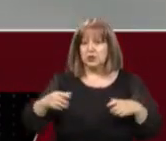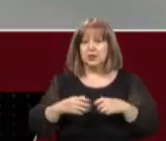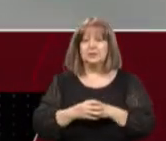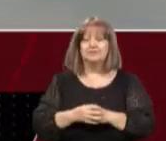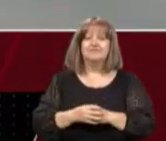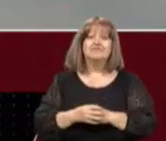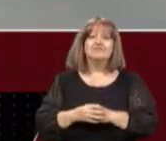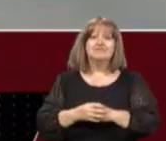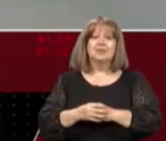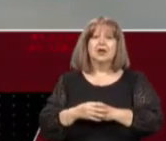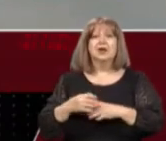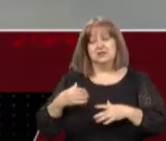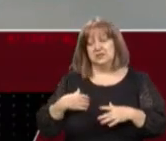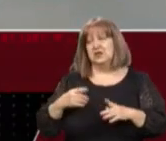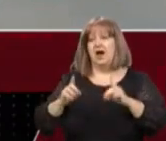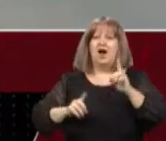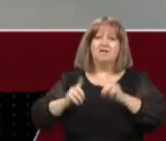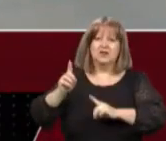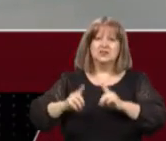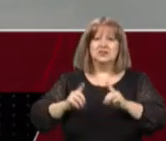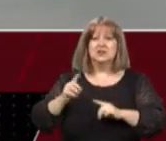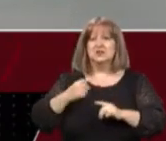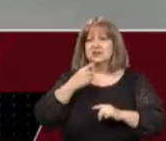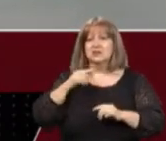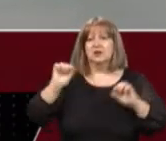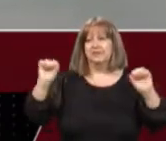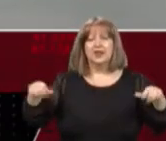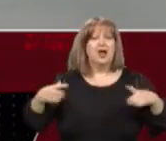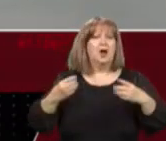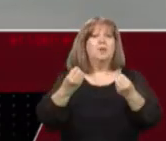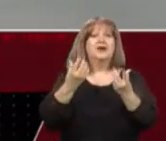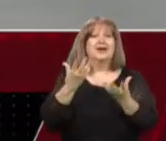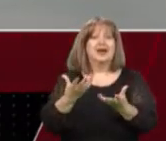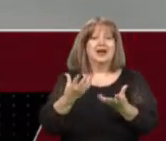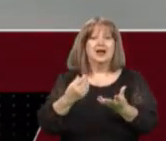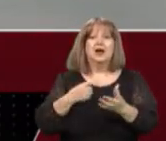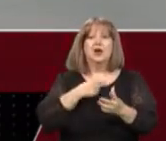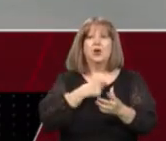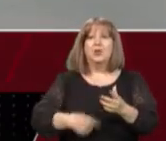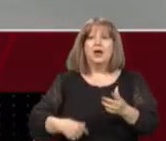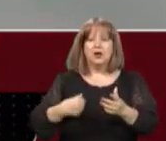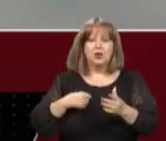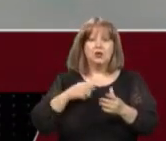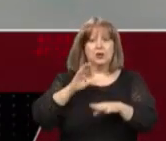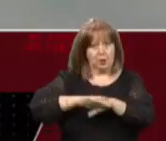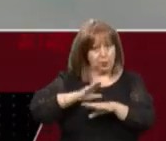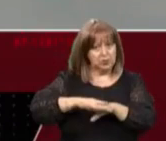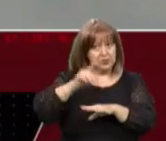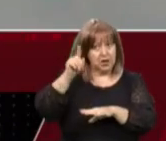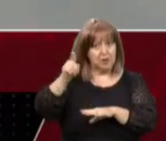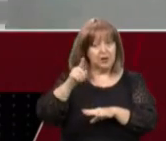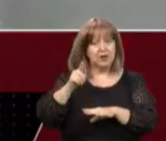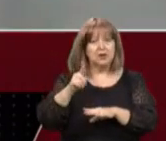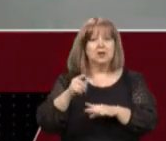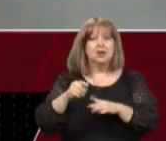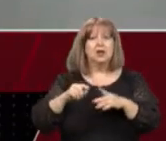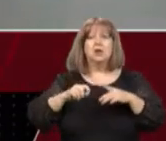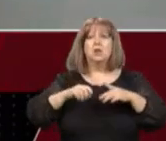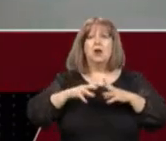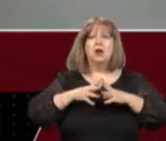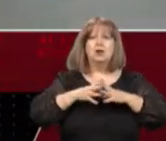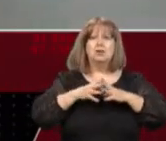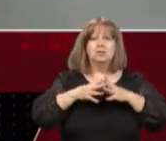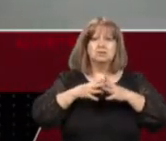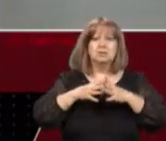Sí, suele, en general. Suele pasar, pero nosotros siempre decimos, acá hay una situación a la cual nos empuja el gobierno, una política de ajuste muy fuerte que se está